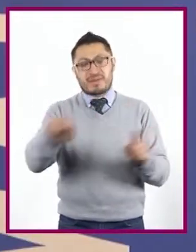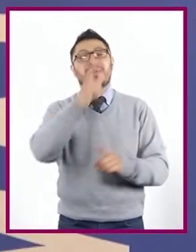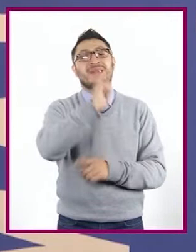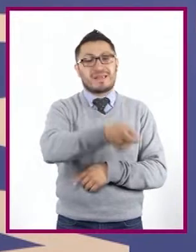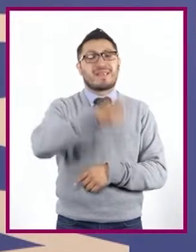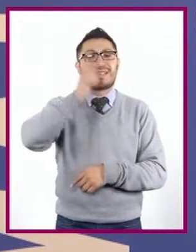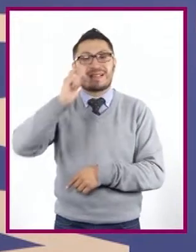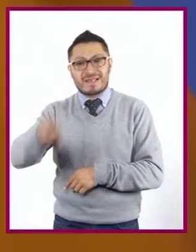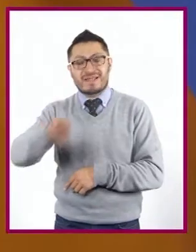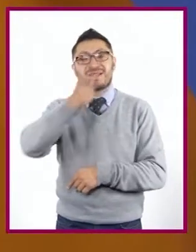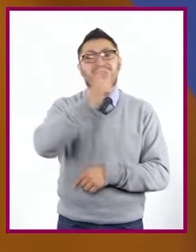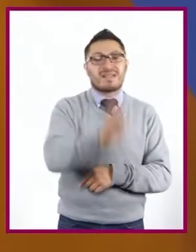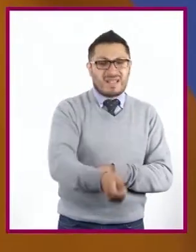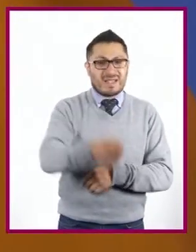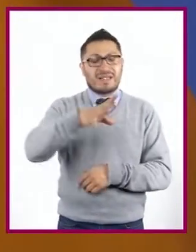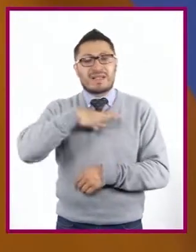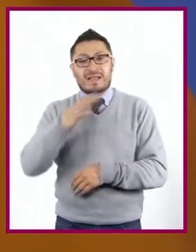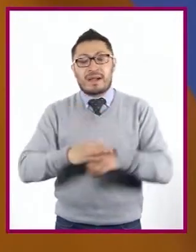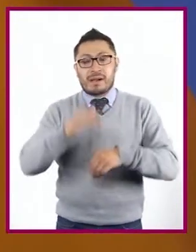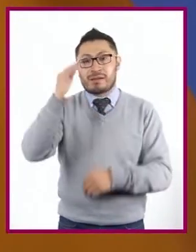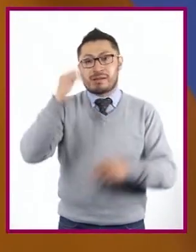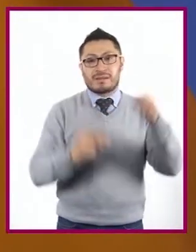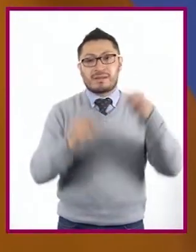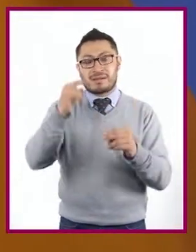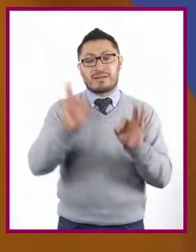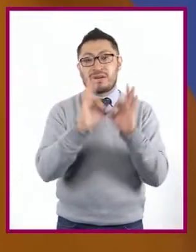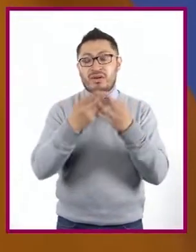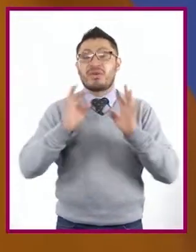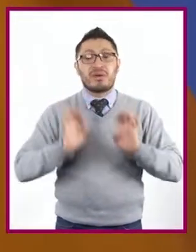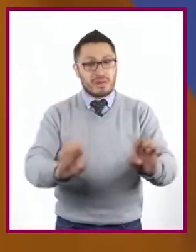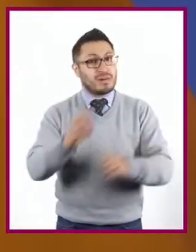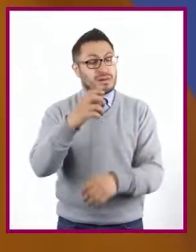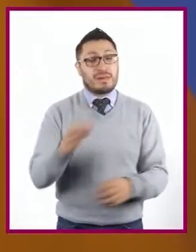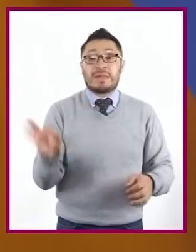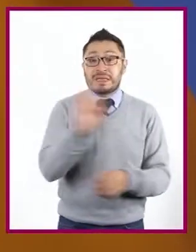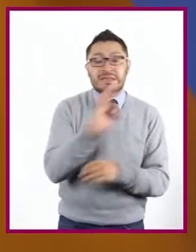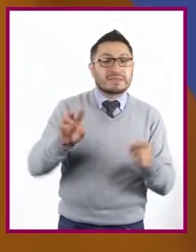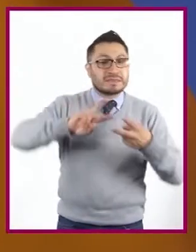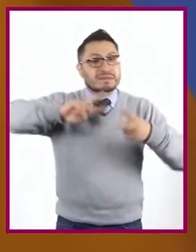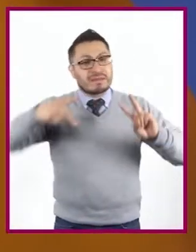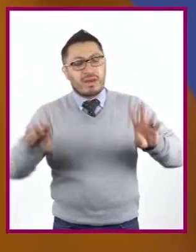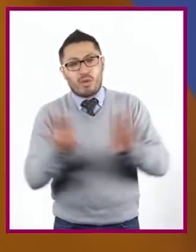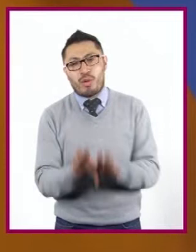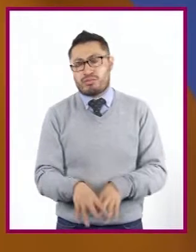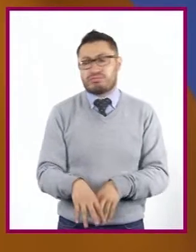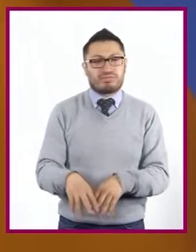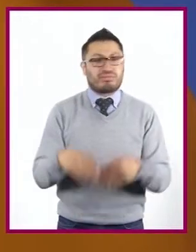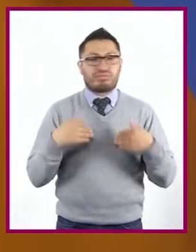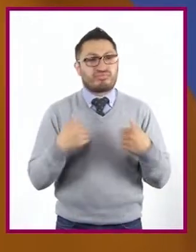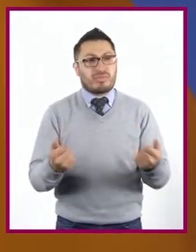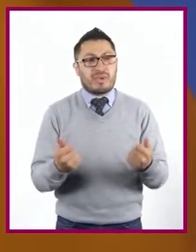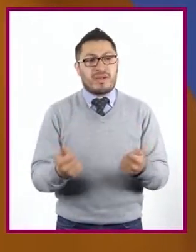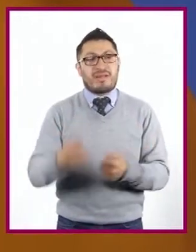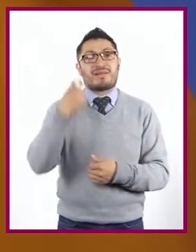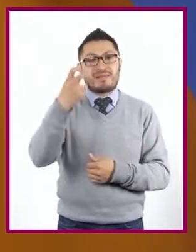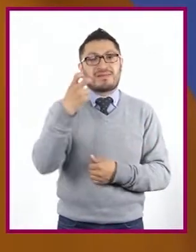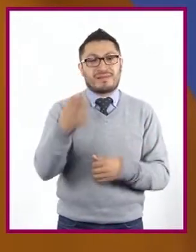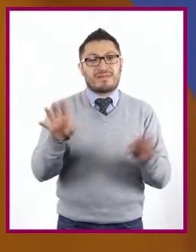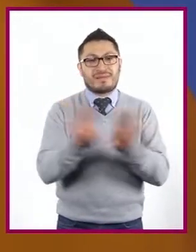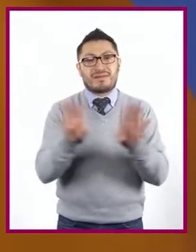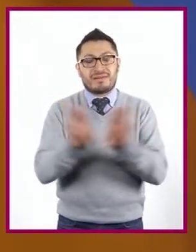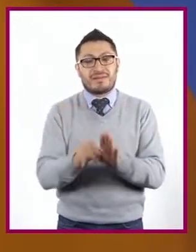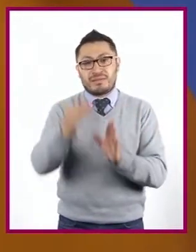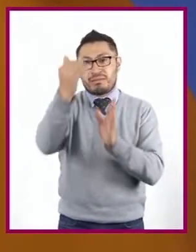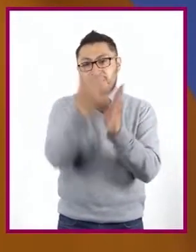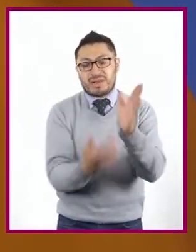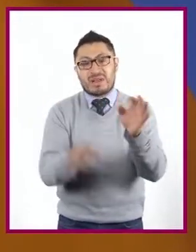que adquiere un mayor nivel de formalidad. De lo contrario, sería vaga e imprecisa, y esto reduciría